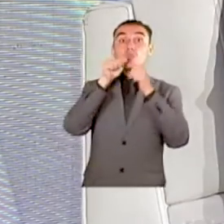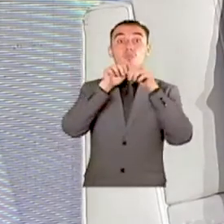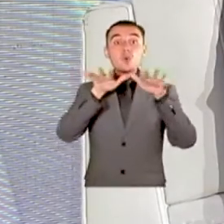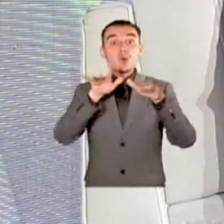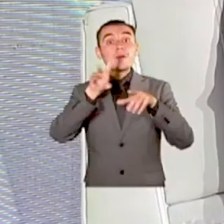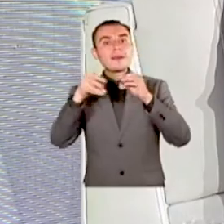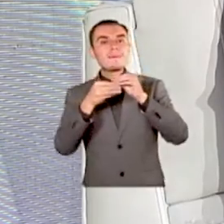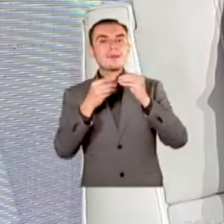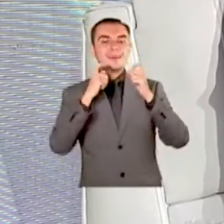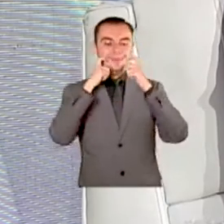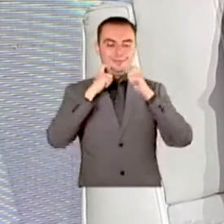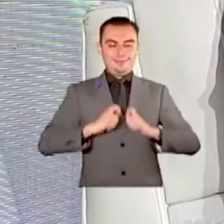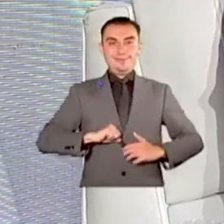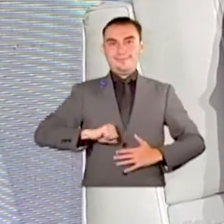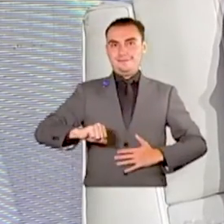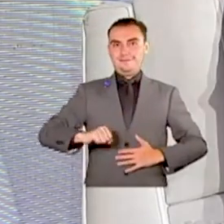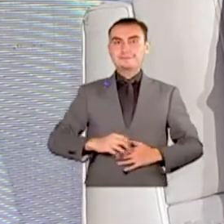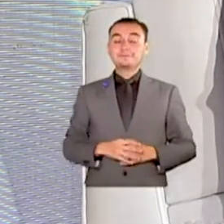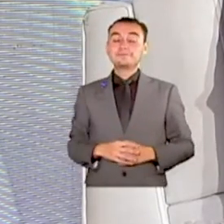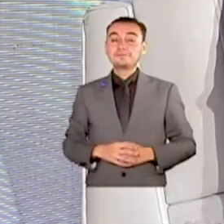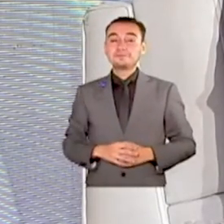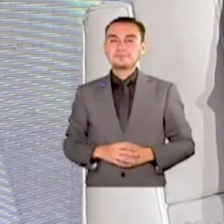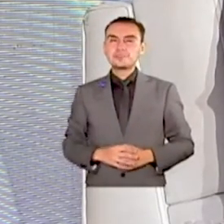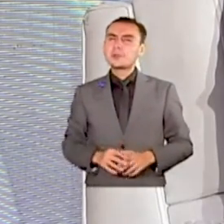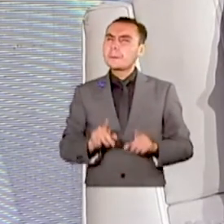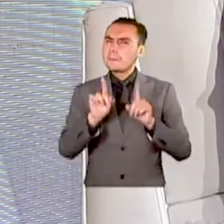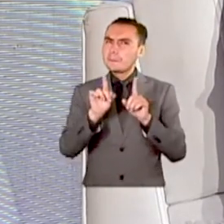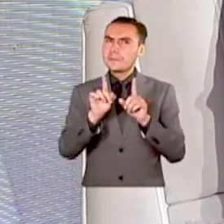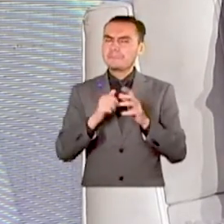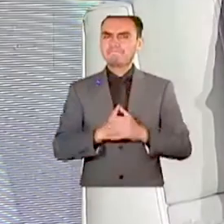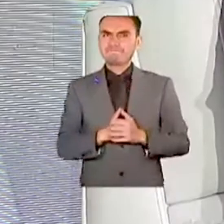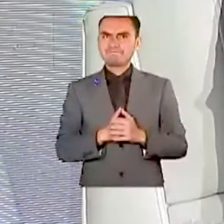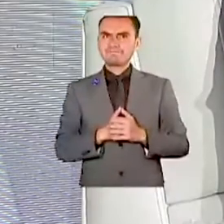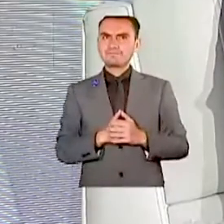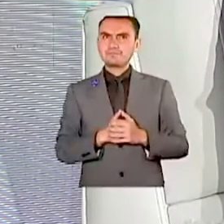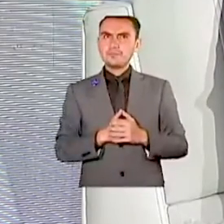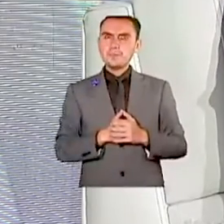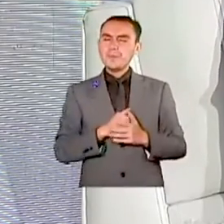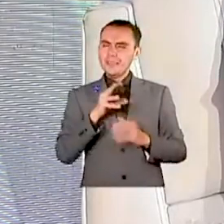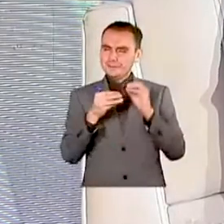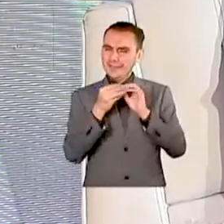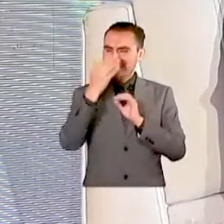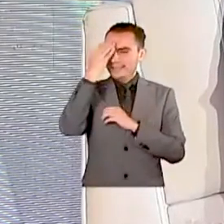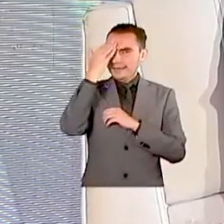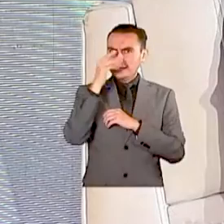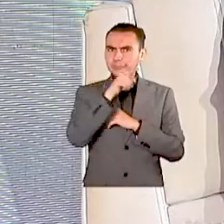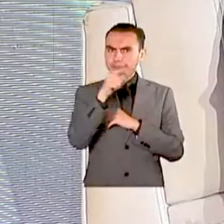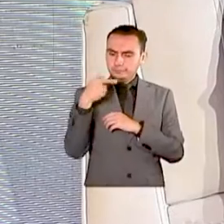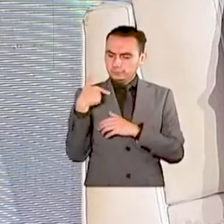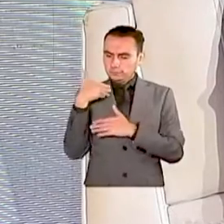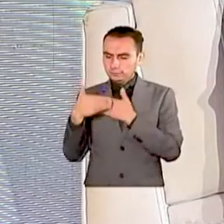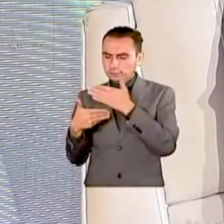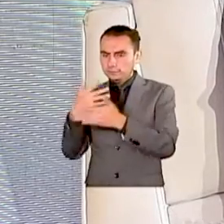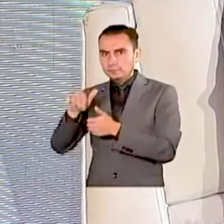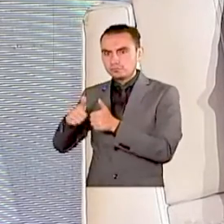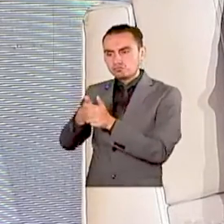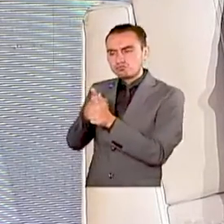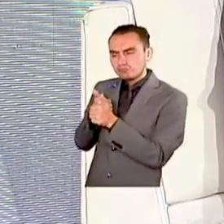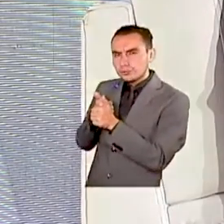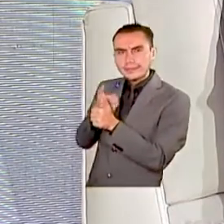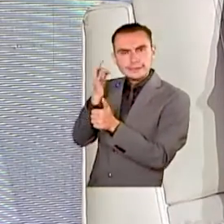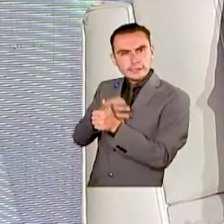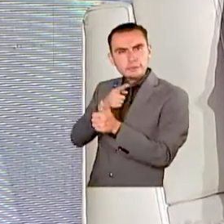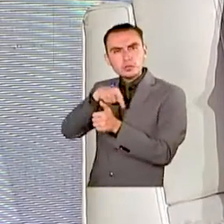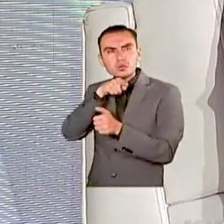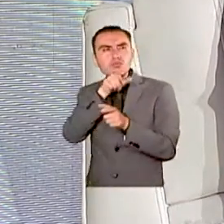de los ciudadanos. Pero también, como usted lo señaló, haciéndole un seguimiento permanente a que los